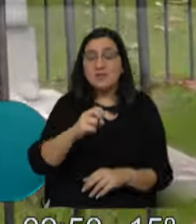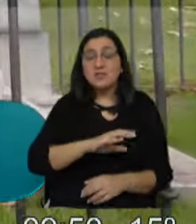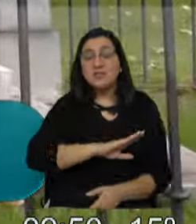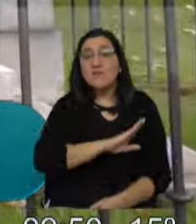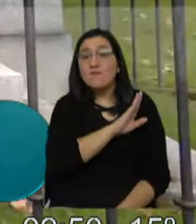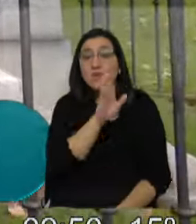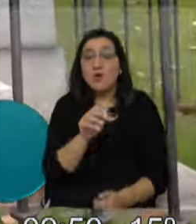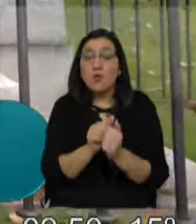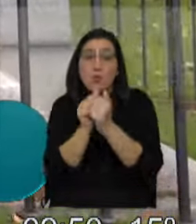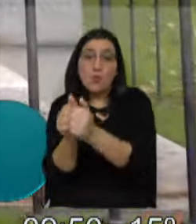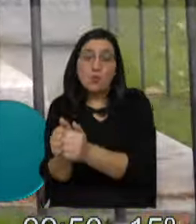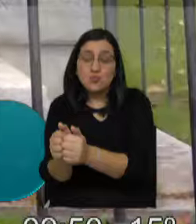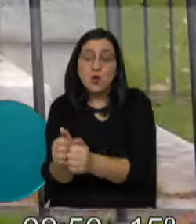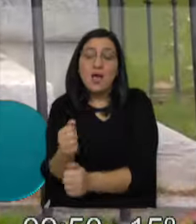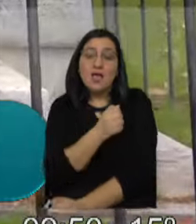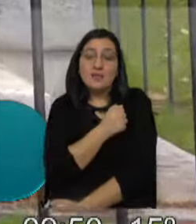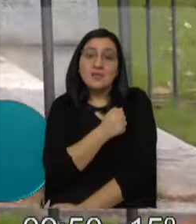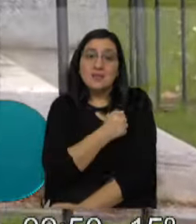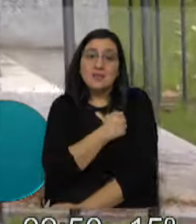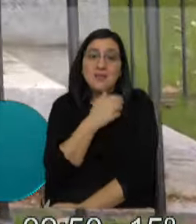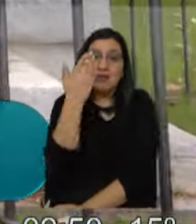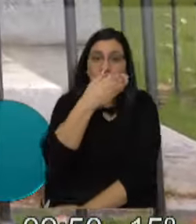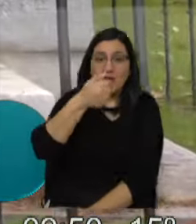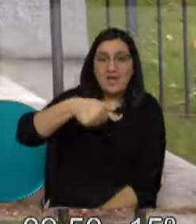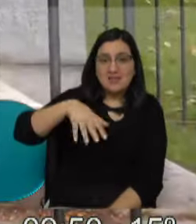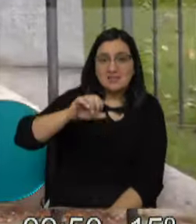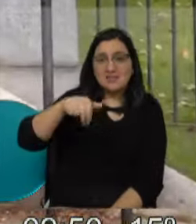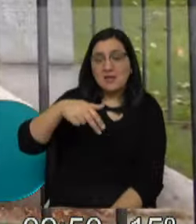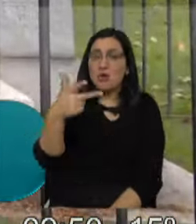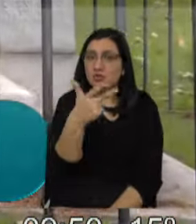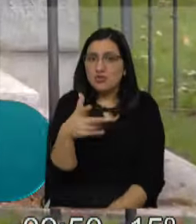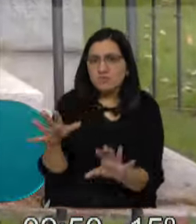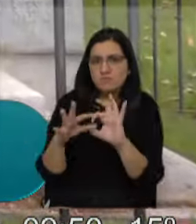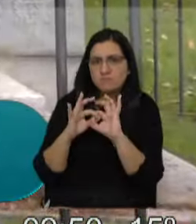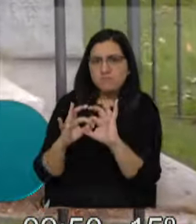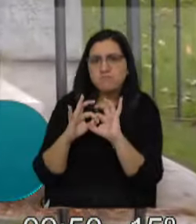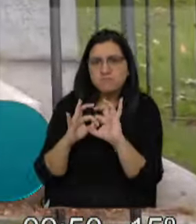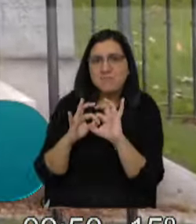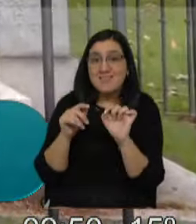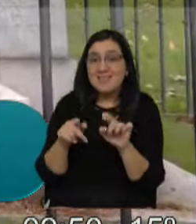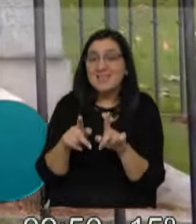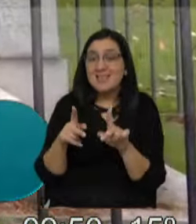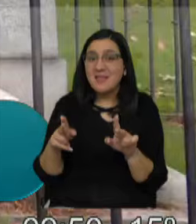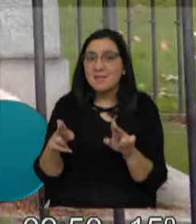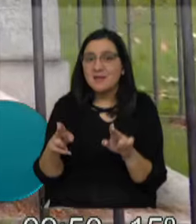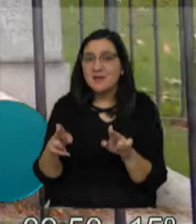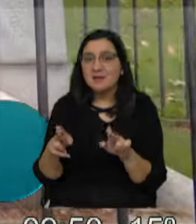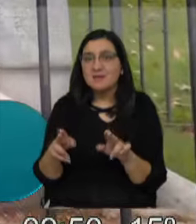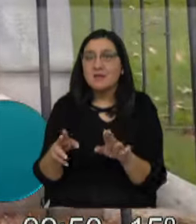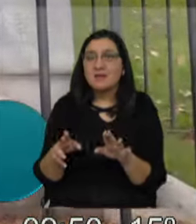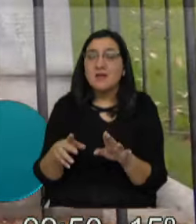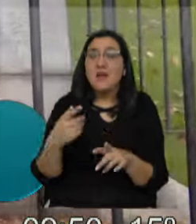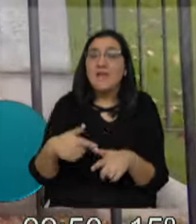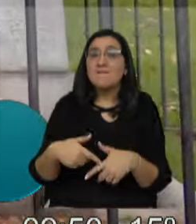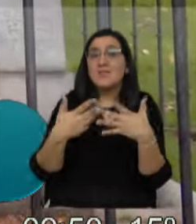Negro Ancina y con José Gervasio Artigas. Miramos. No, había un vínculo muy férreo. Miramos. Y de hecho, de esa etapa, Fito, la